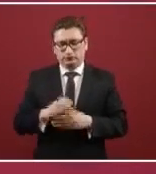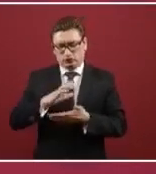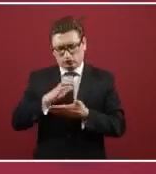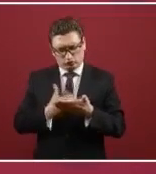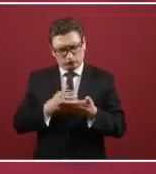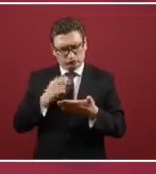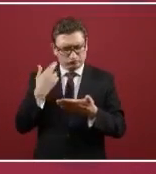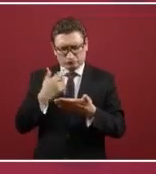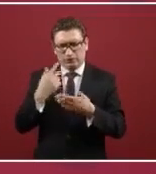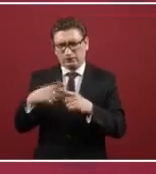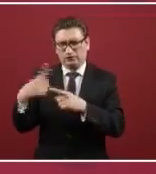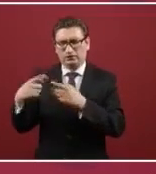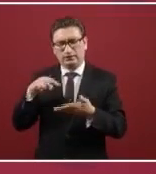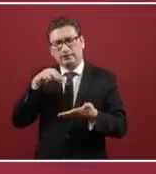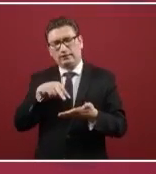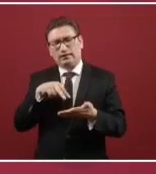solo